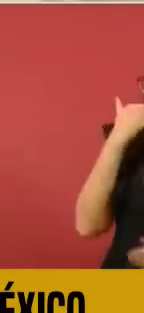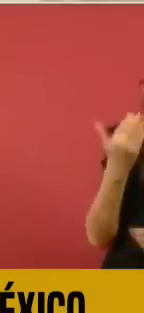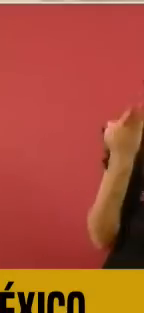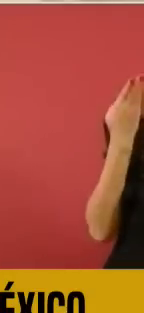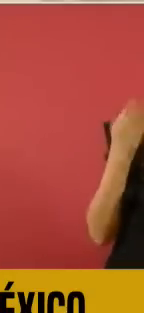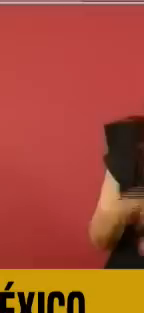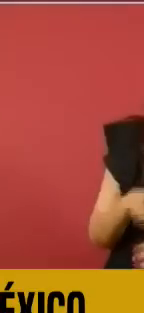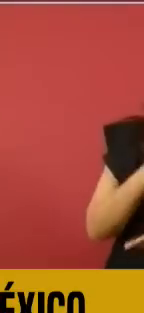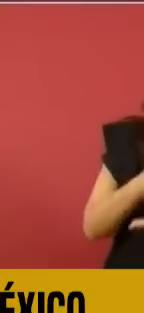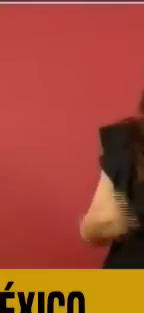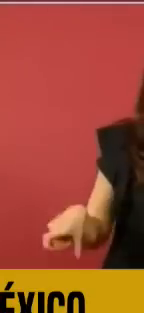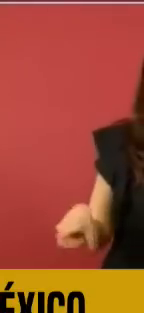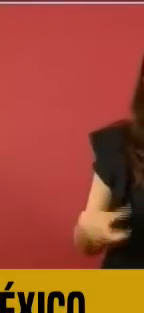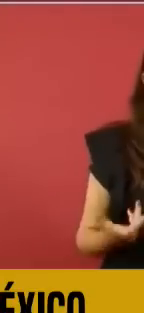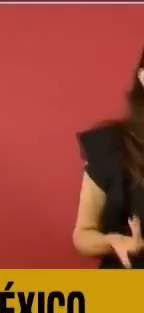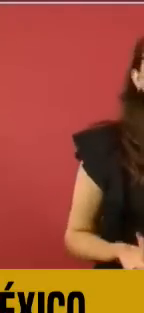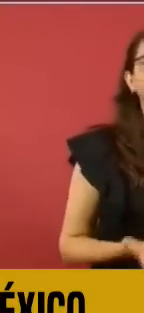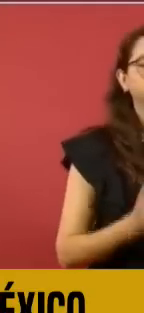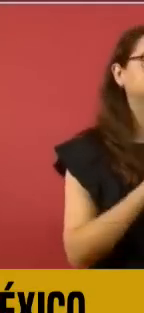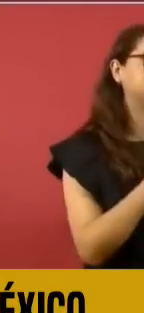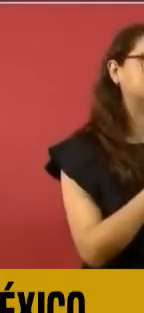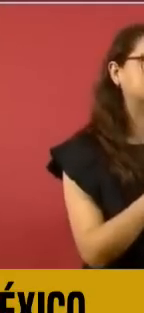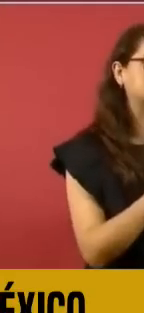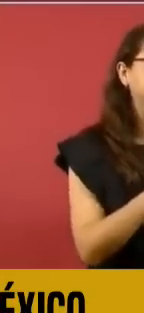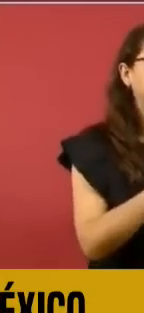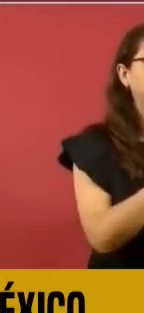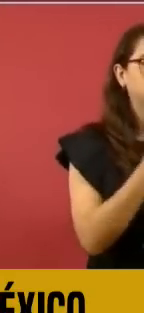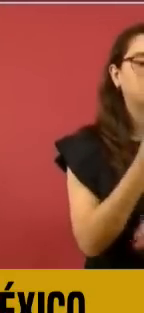quedan, ¿qué? 5.